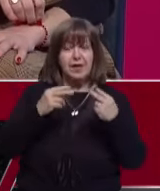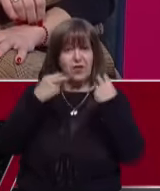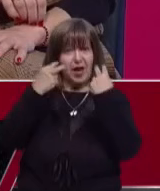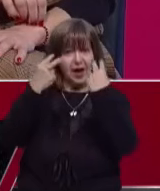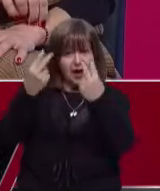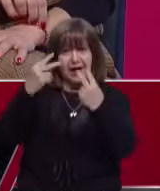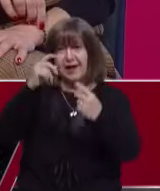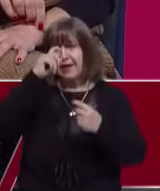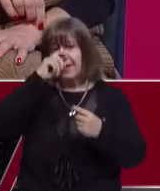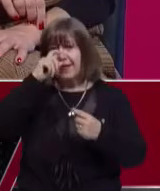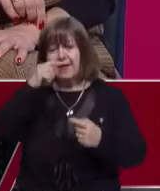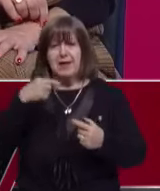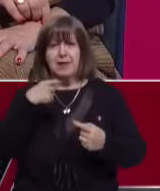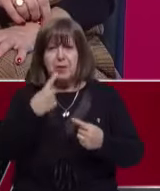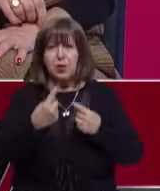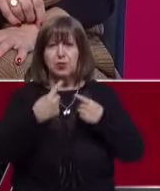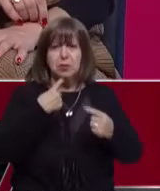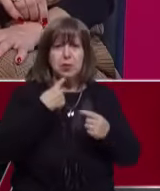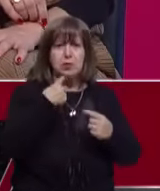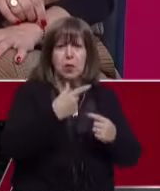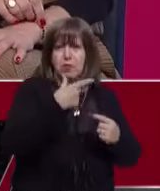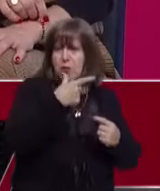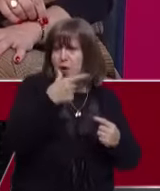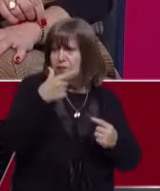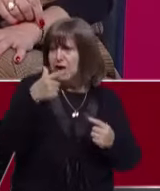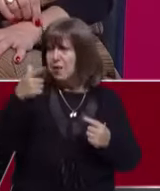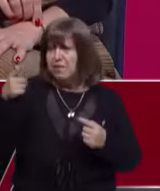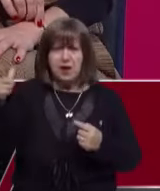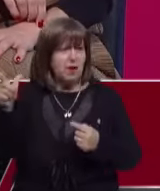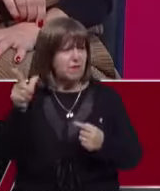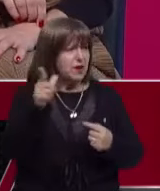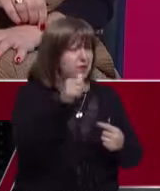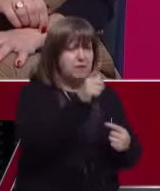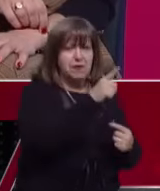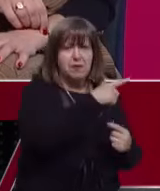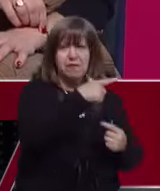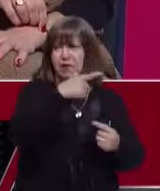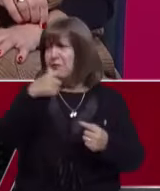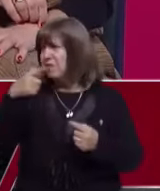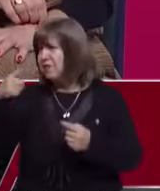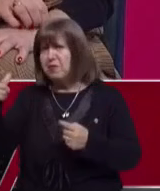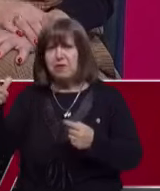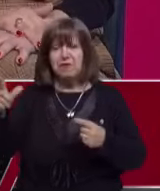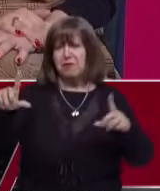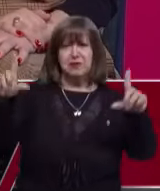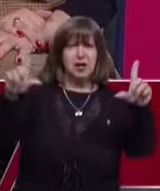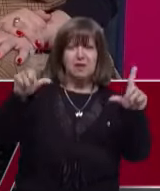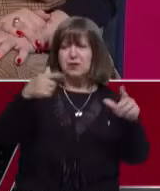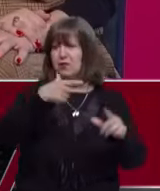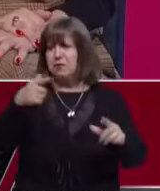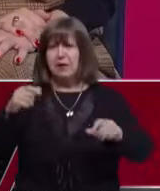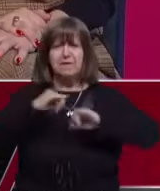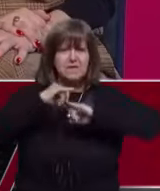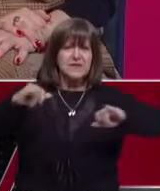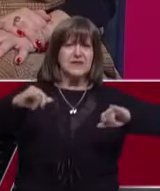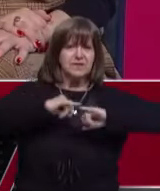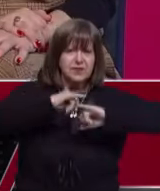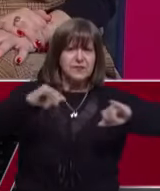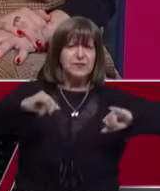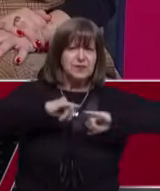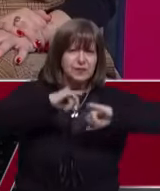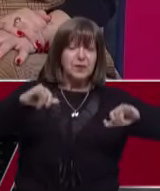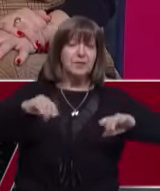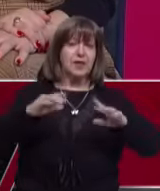como persona que ha estado siguiendo el caso desde el inicio que la clave puede estar en los celulares sin